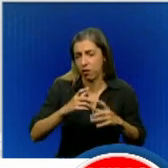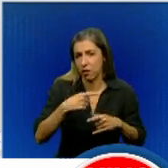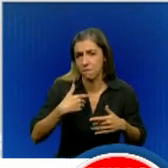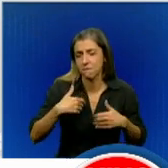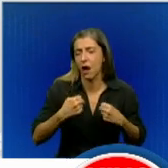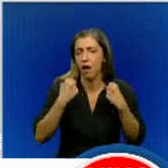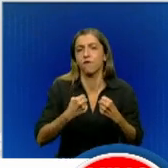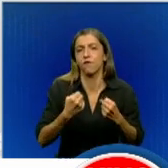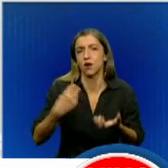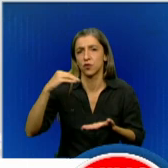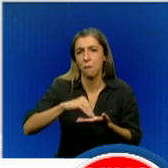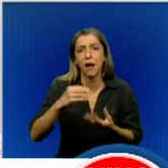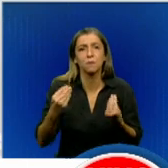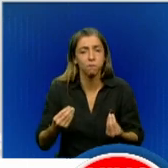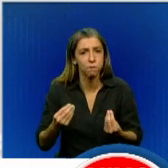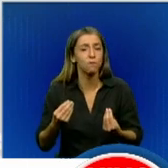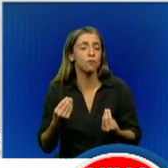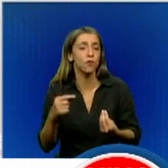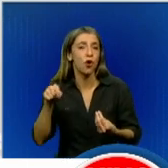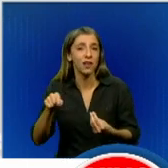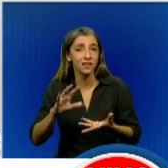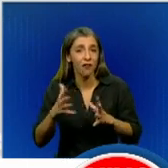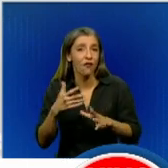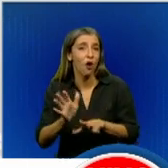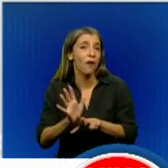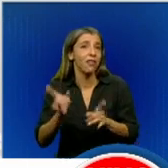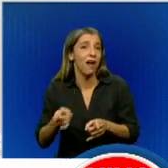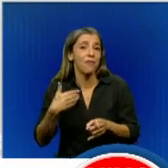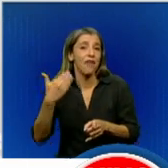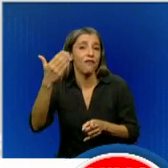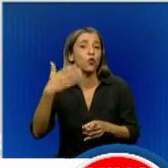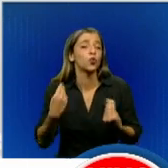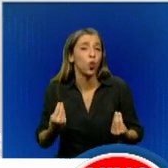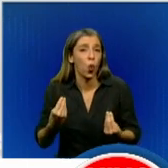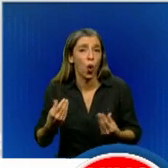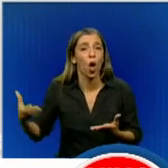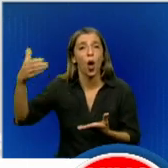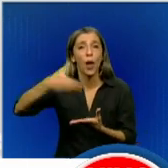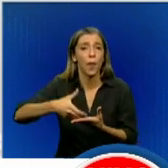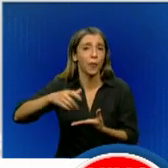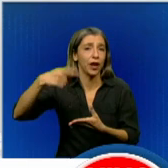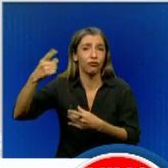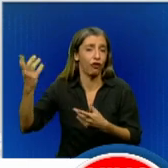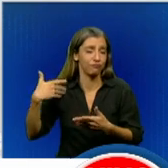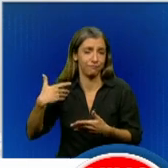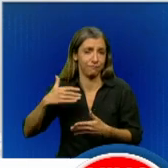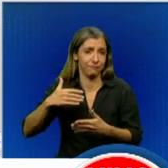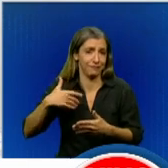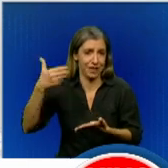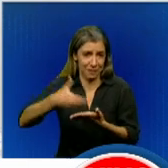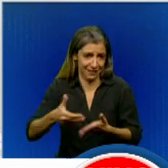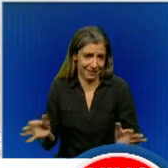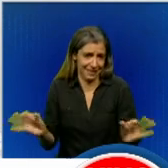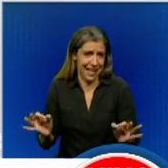en definitiva esto lo que hace es desalentar la inversión en un momento en el que necesitamos los